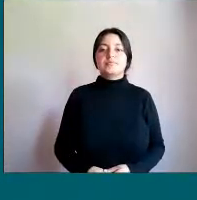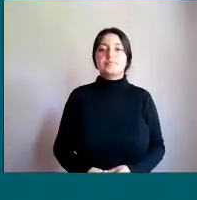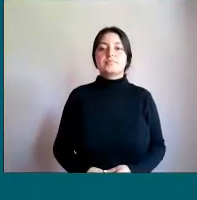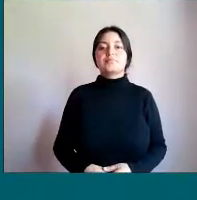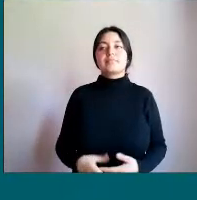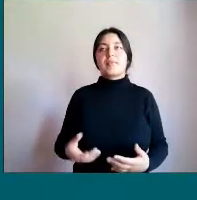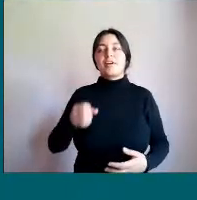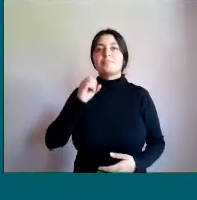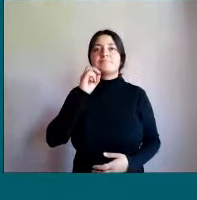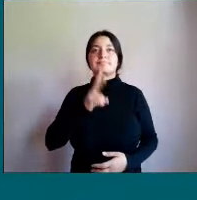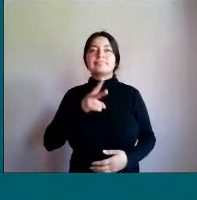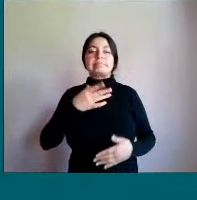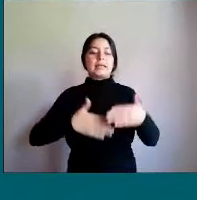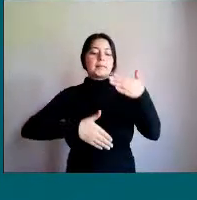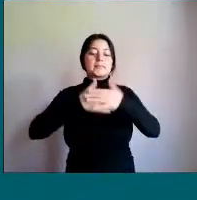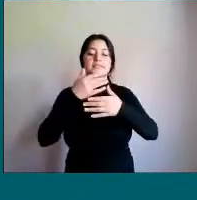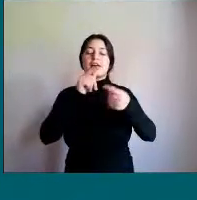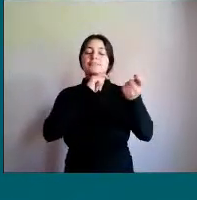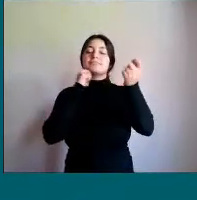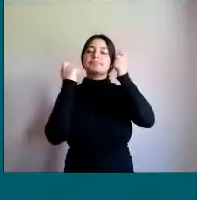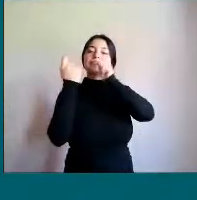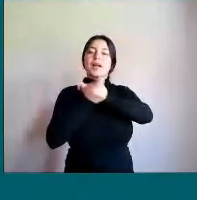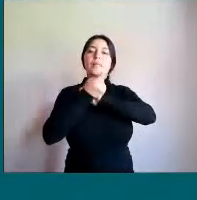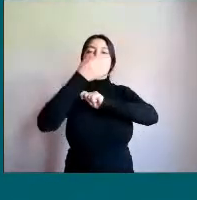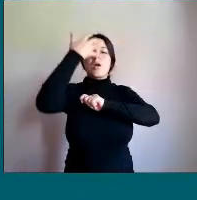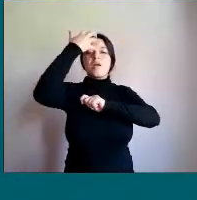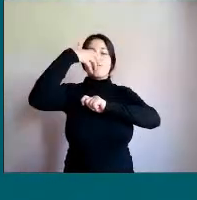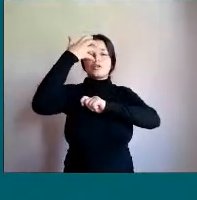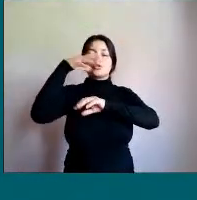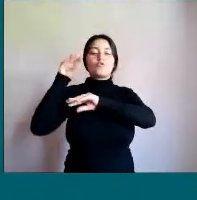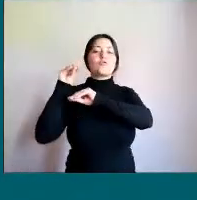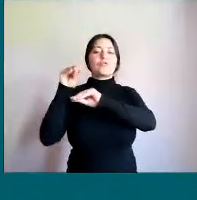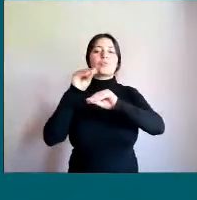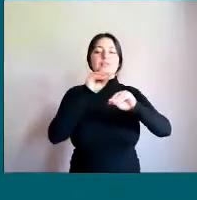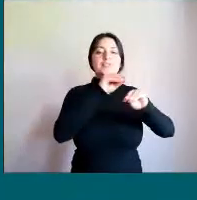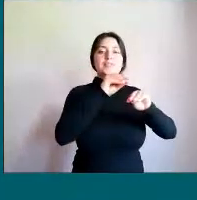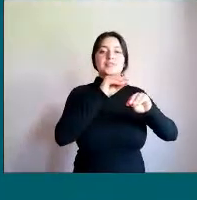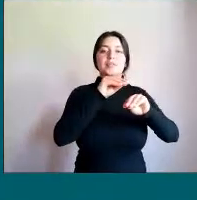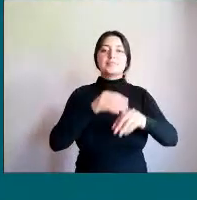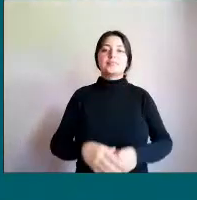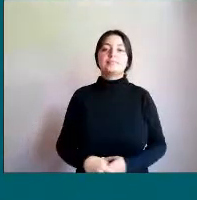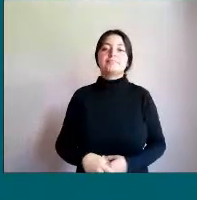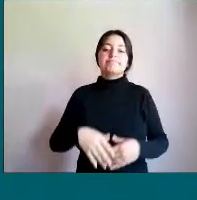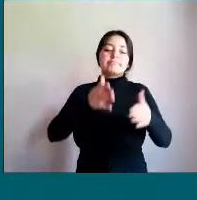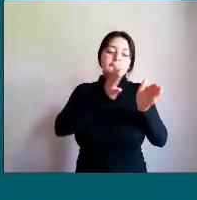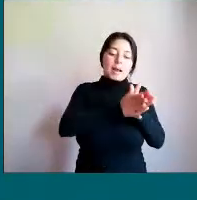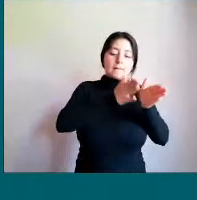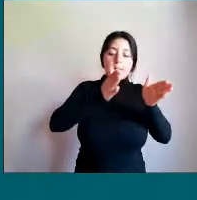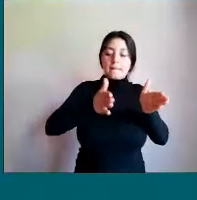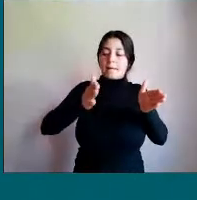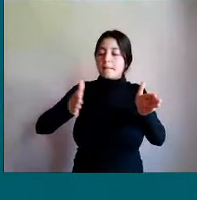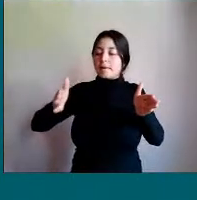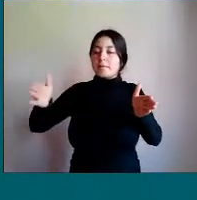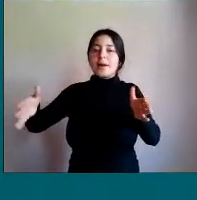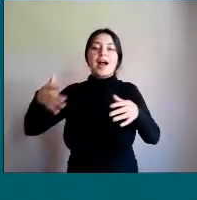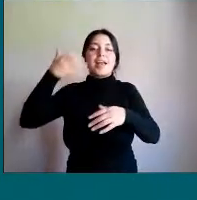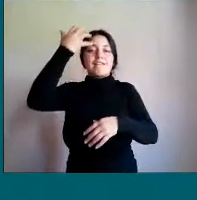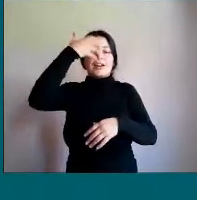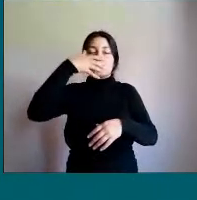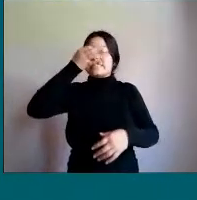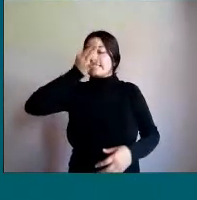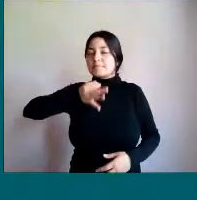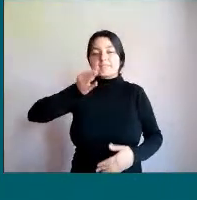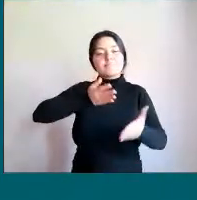diseñando de manera diferente la parte de la evaluación, evaluando durante todos los momentos y a la hora